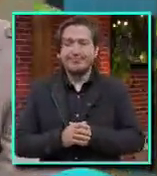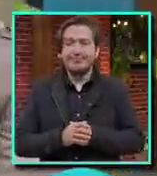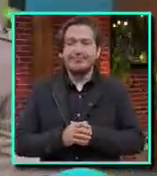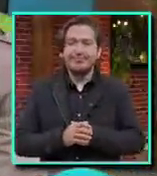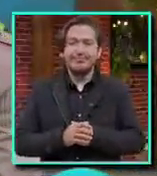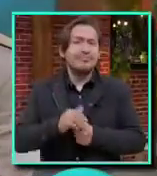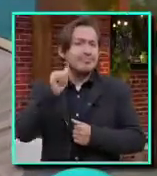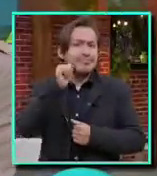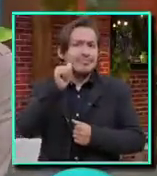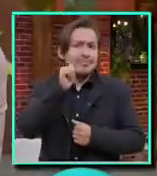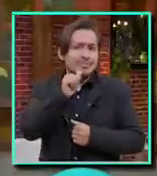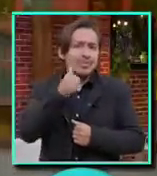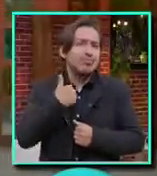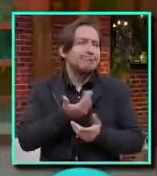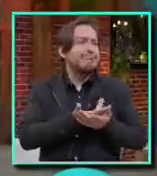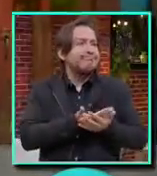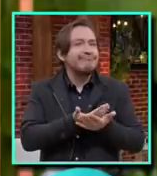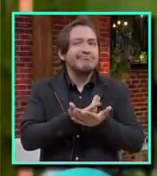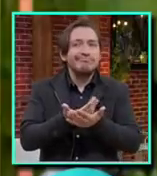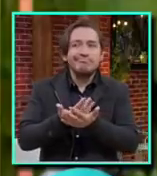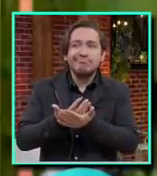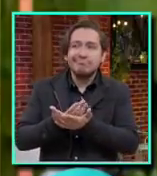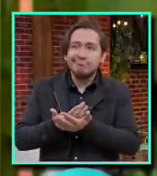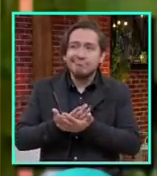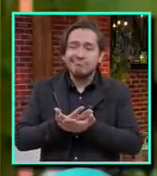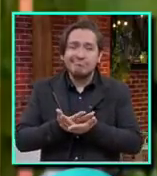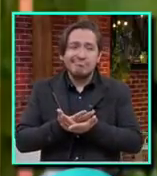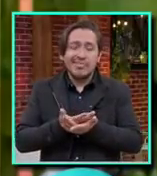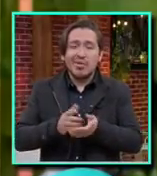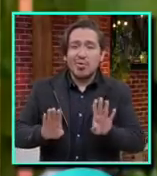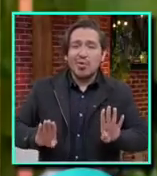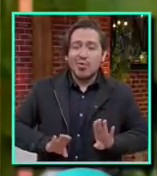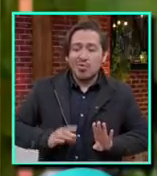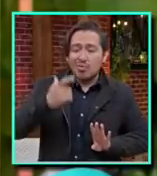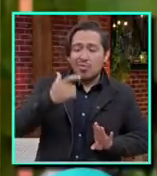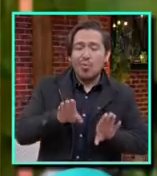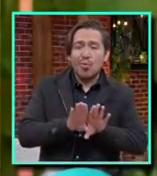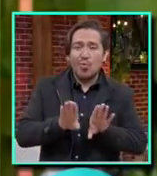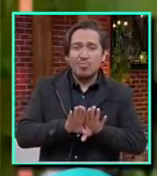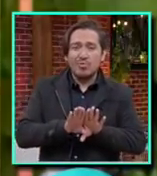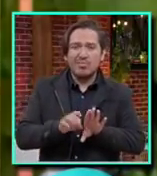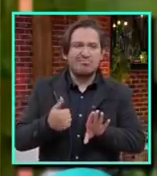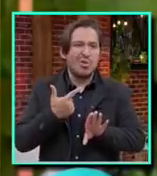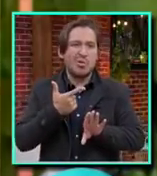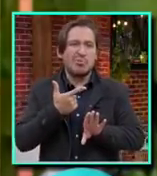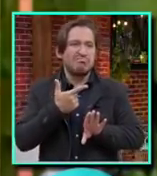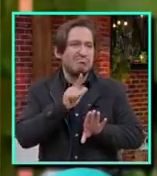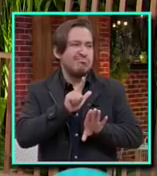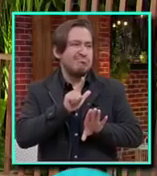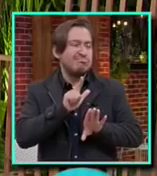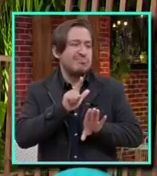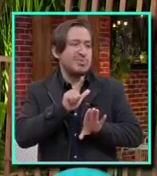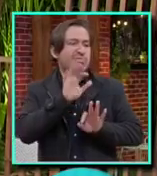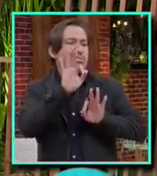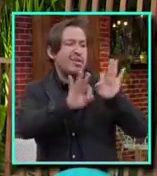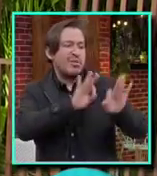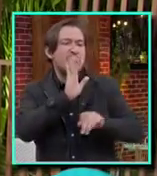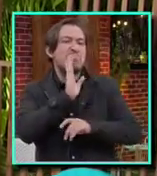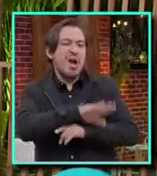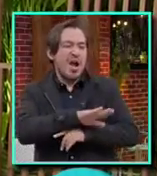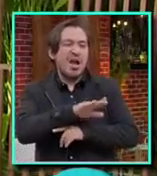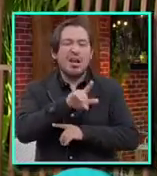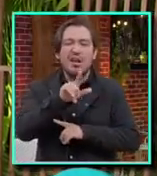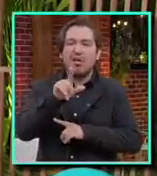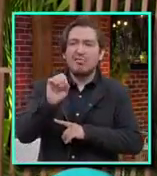eso llegue y me comporto mal con los demás, ¿no? Y entonces espero que vengan bendiciones en mi vida.